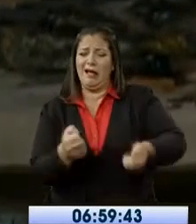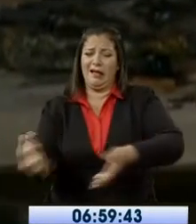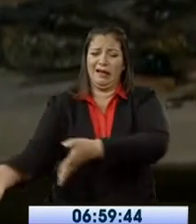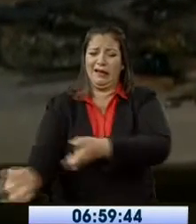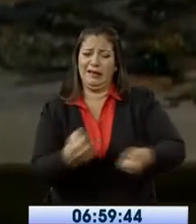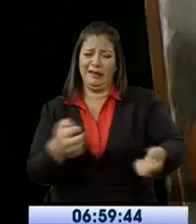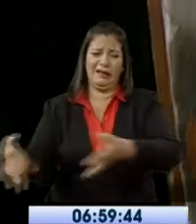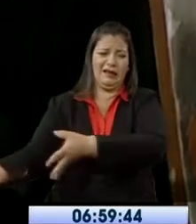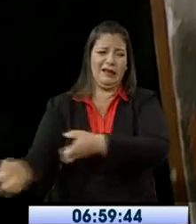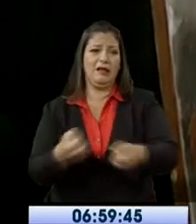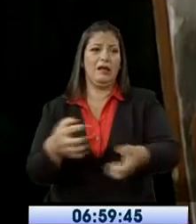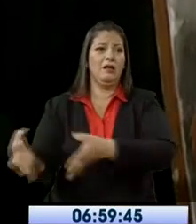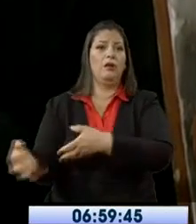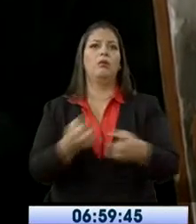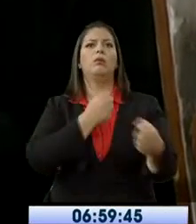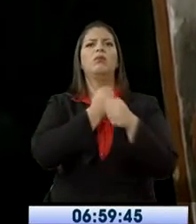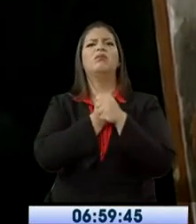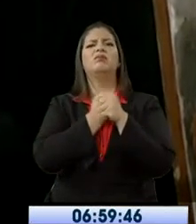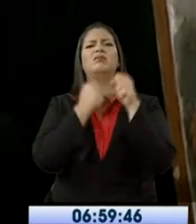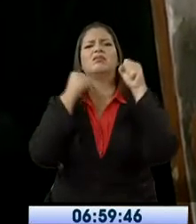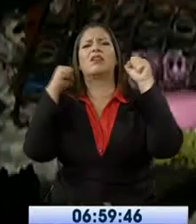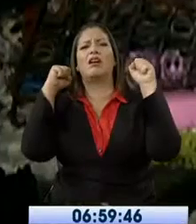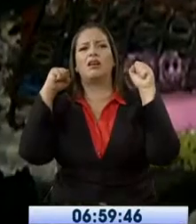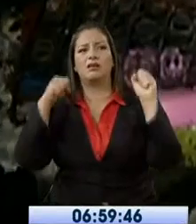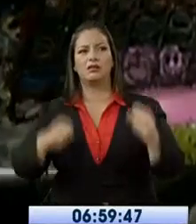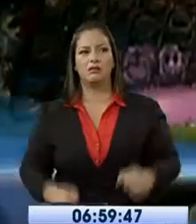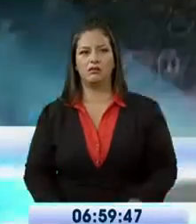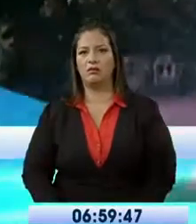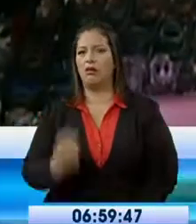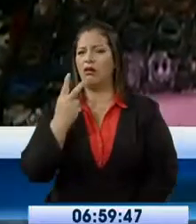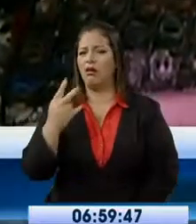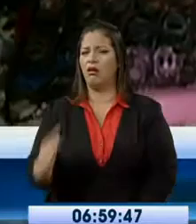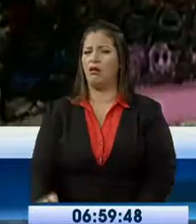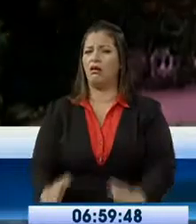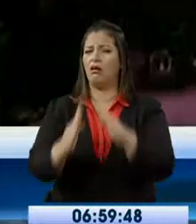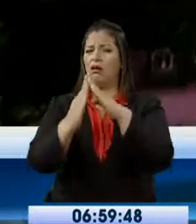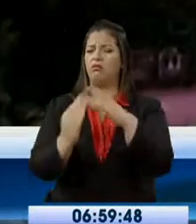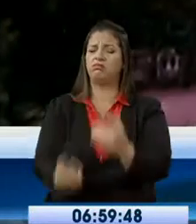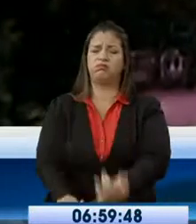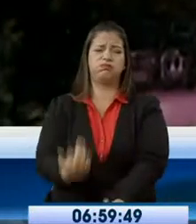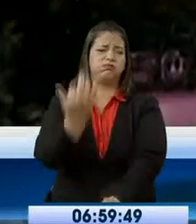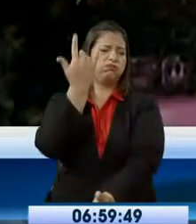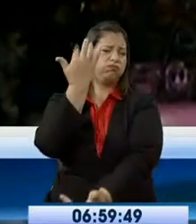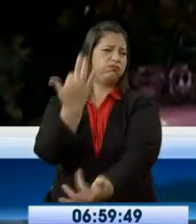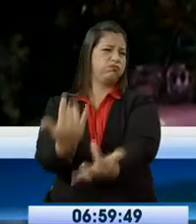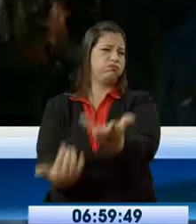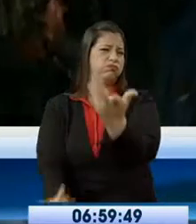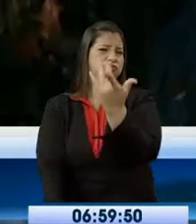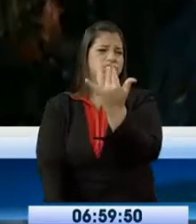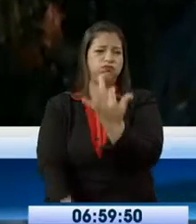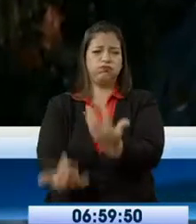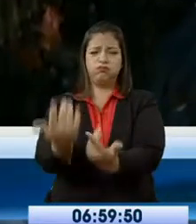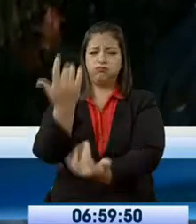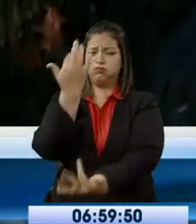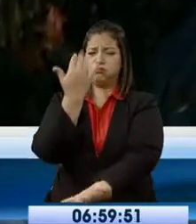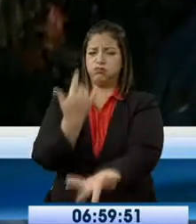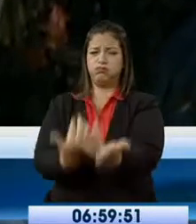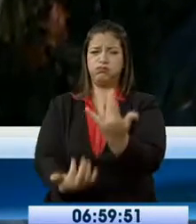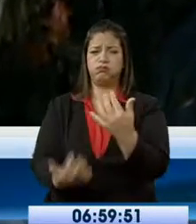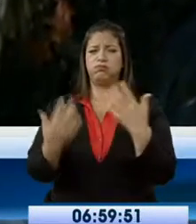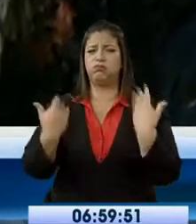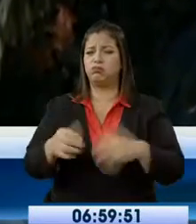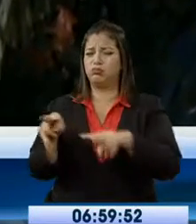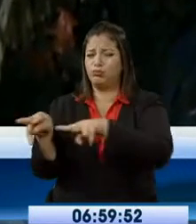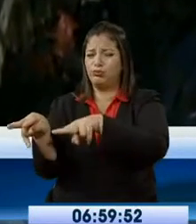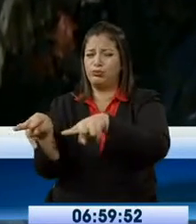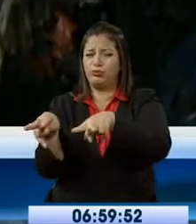Las llamas consumieron todo a su paso. El panorama era devastador. Aún el uniforme